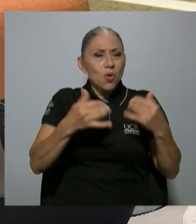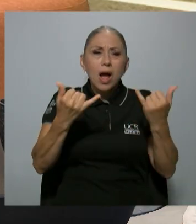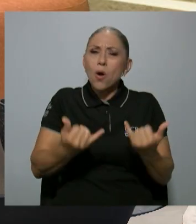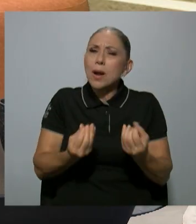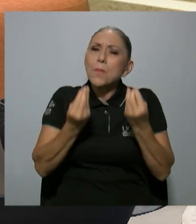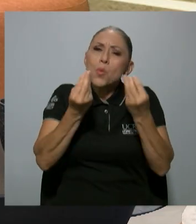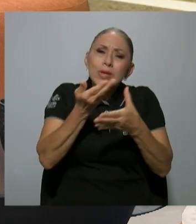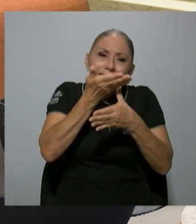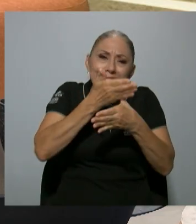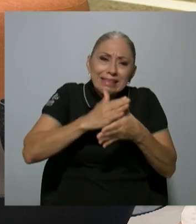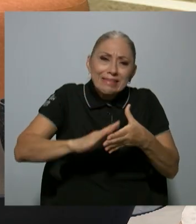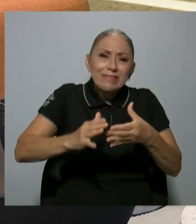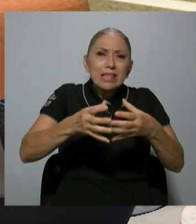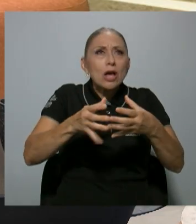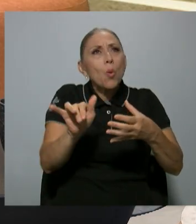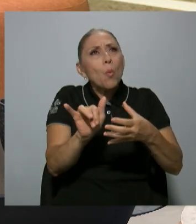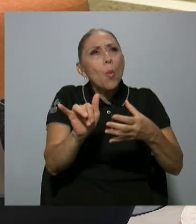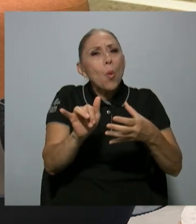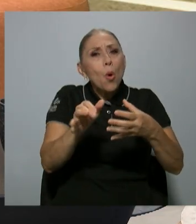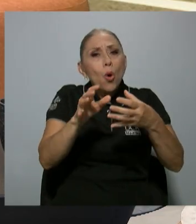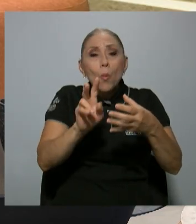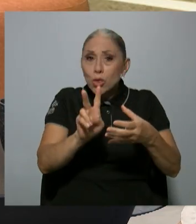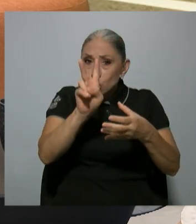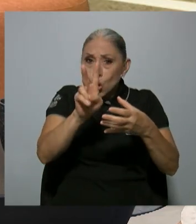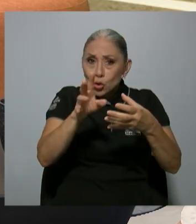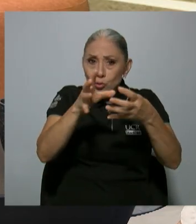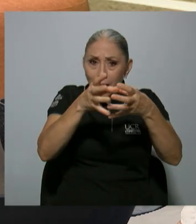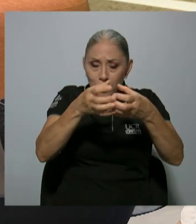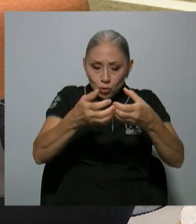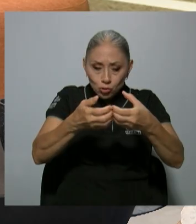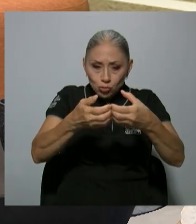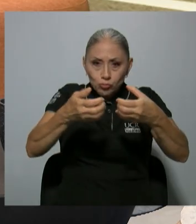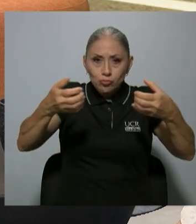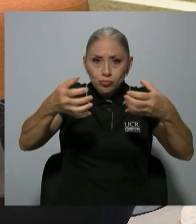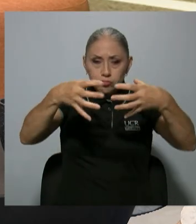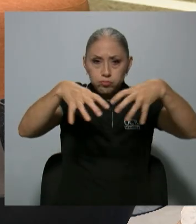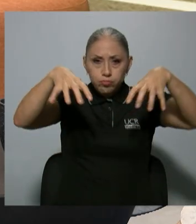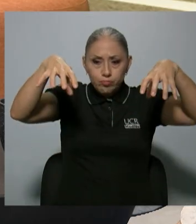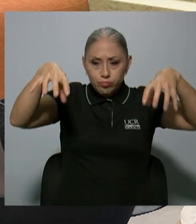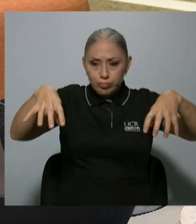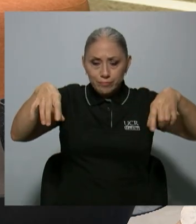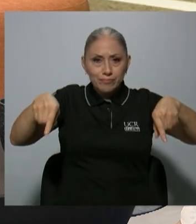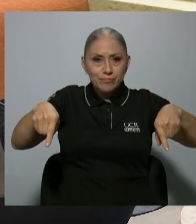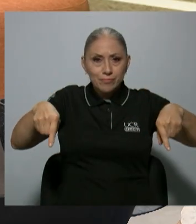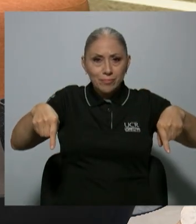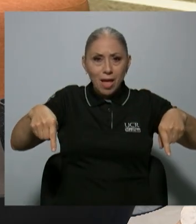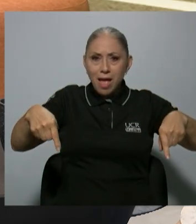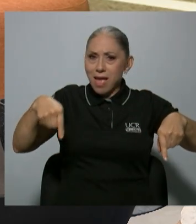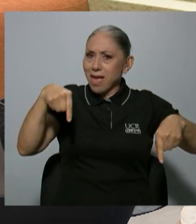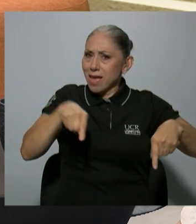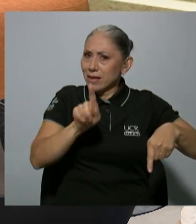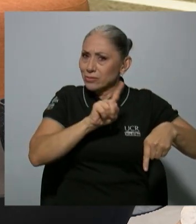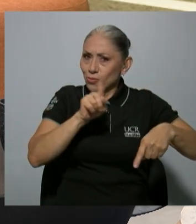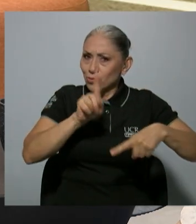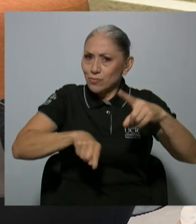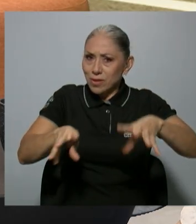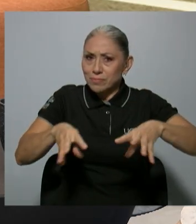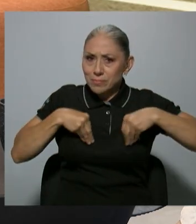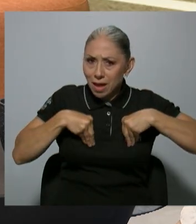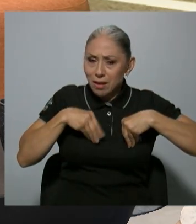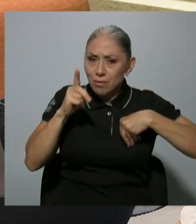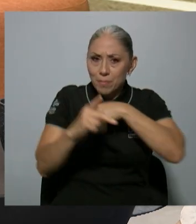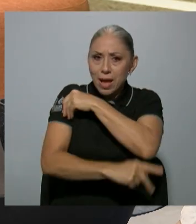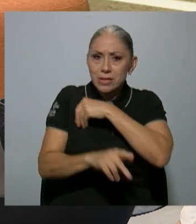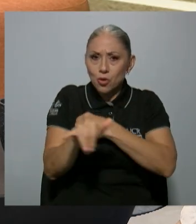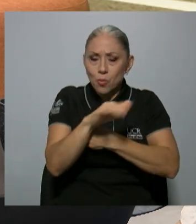polarizado como en dos bandos, ¿verdad?, en este momento. Y para mí eso no es de recibo un país como Costa Rica, que está acostumbrado pues